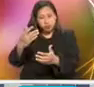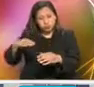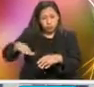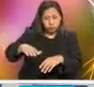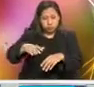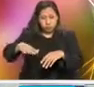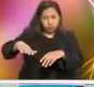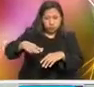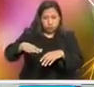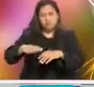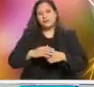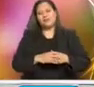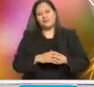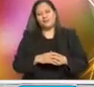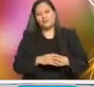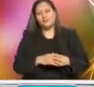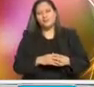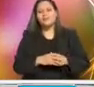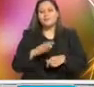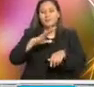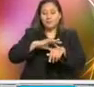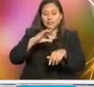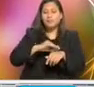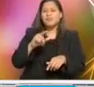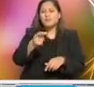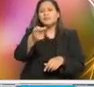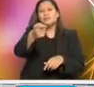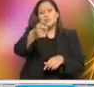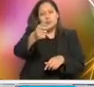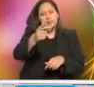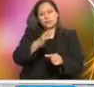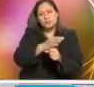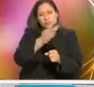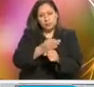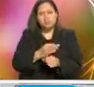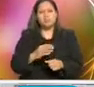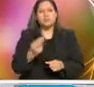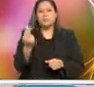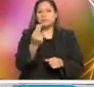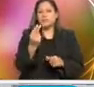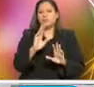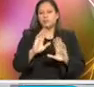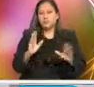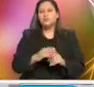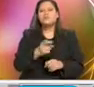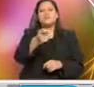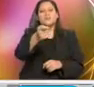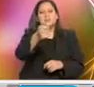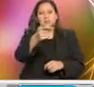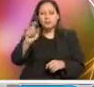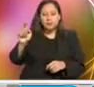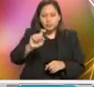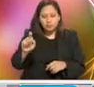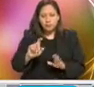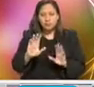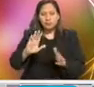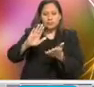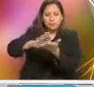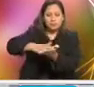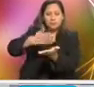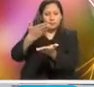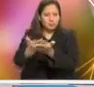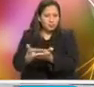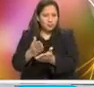¿no? No. Ahora sí que No es la carne, lo que recomendable. sea. No, pongan un Ni poquito. necesario. Ni necesario, exactamente. Sí. Es poner un poco y realmente que se vaya